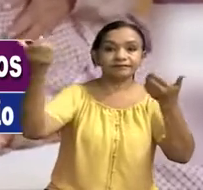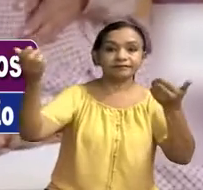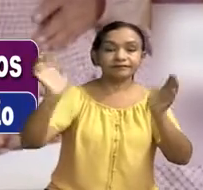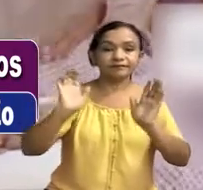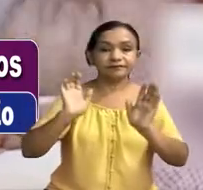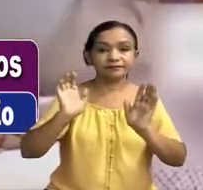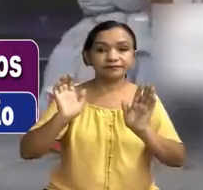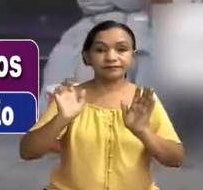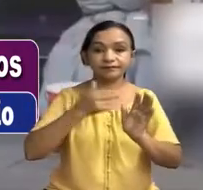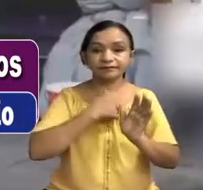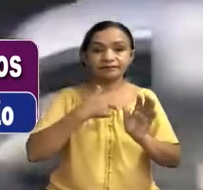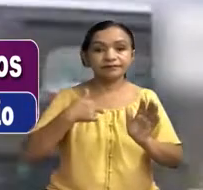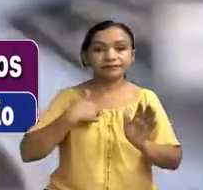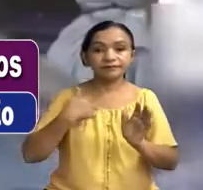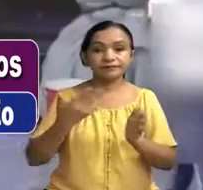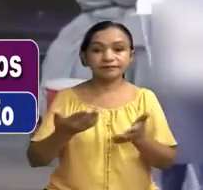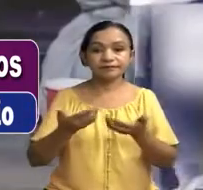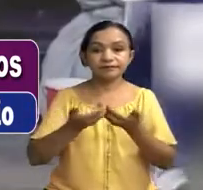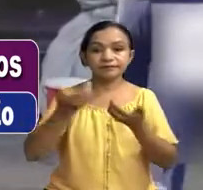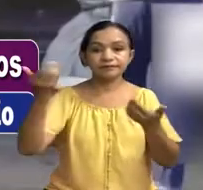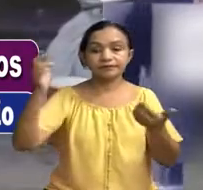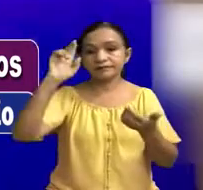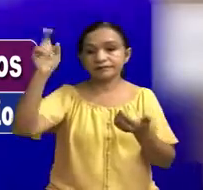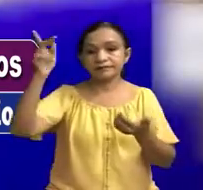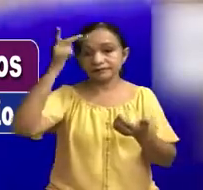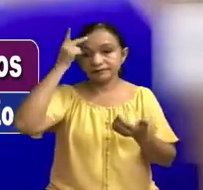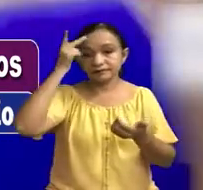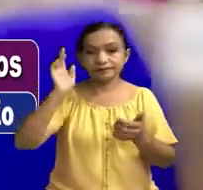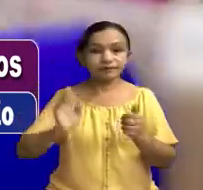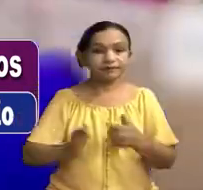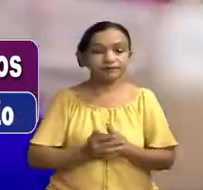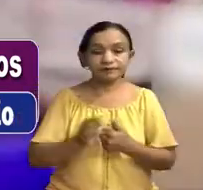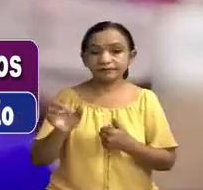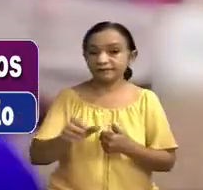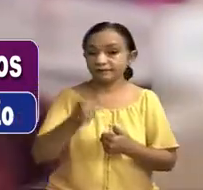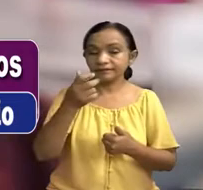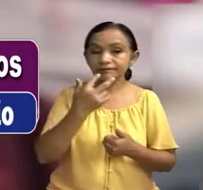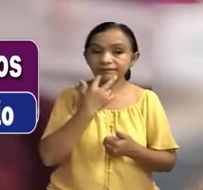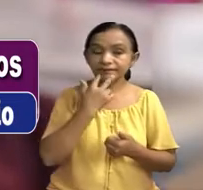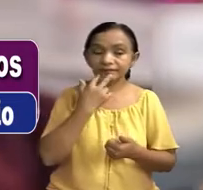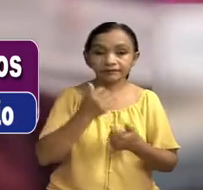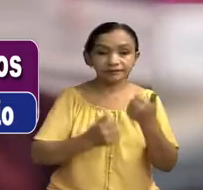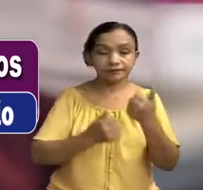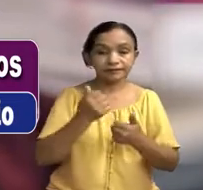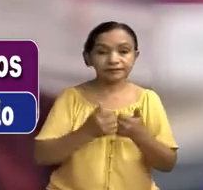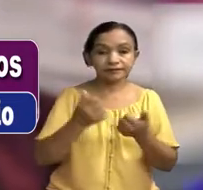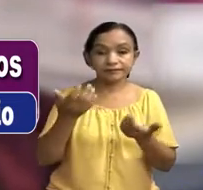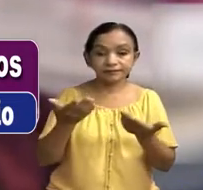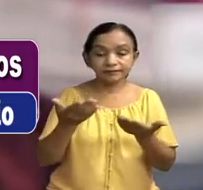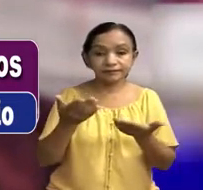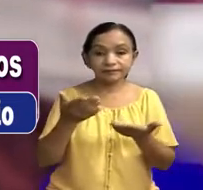la independencia es la separación política, pero no resuelve otros asuntos. Entonces, esa fragilidad